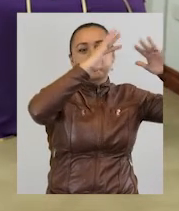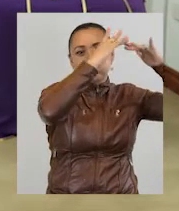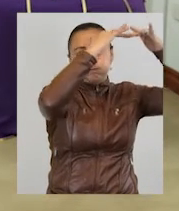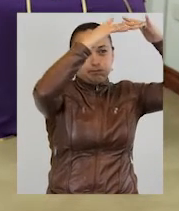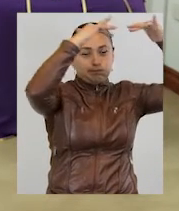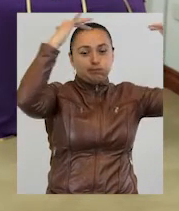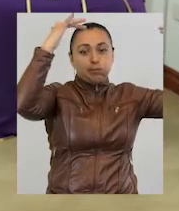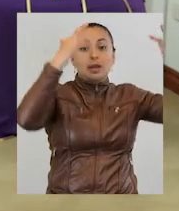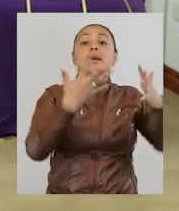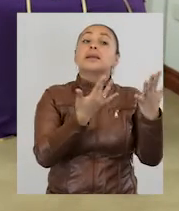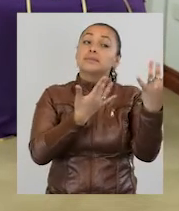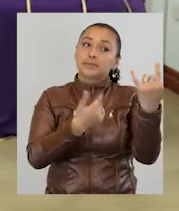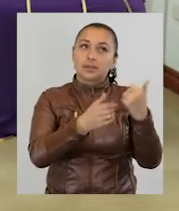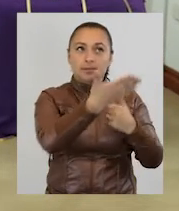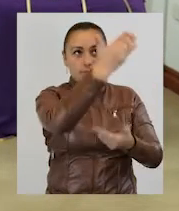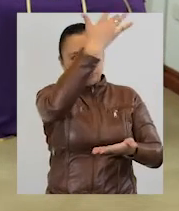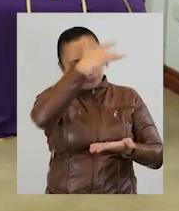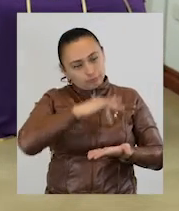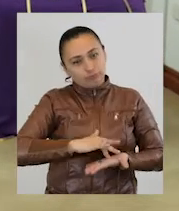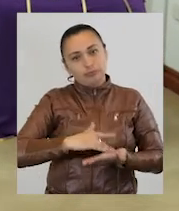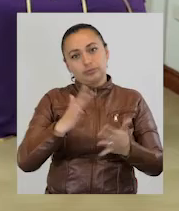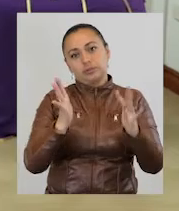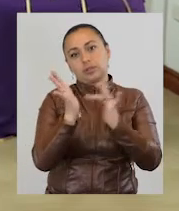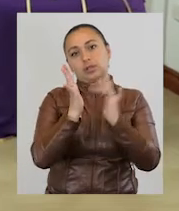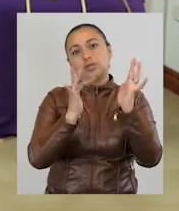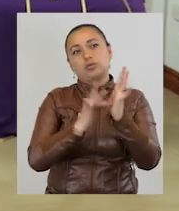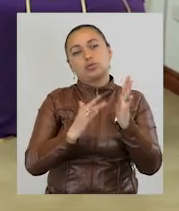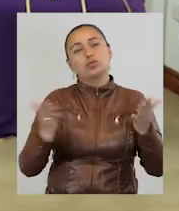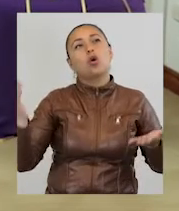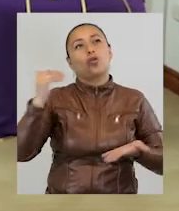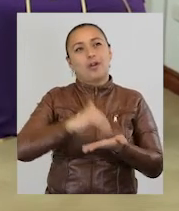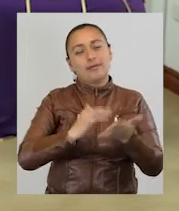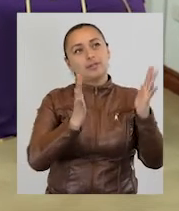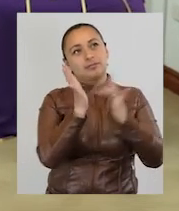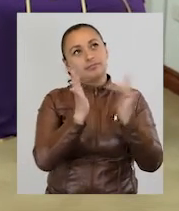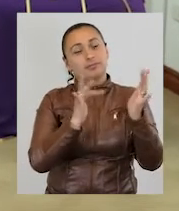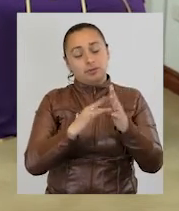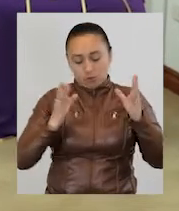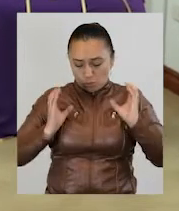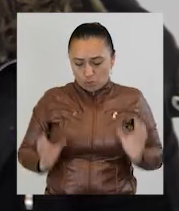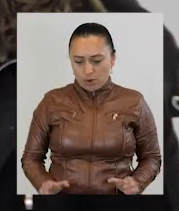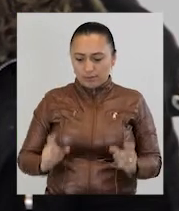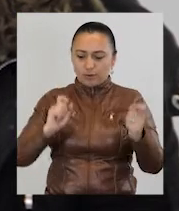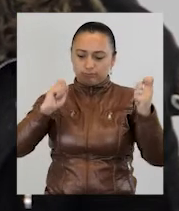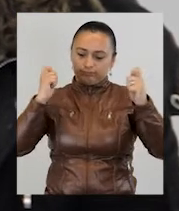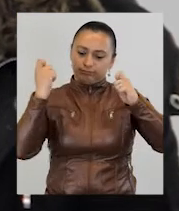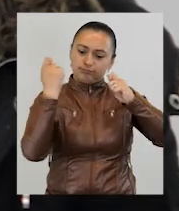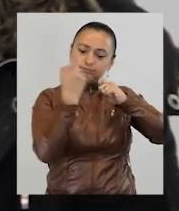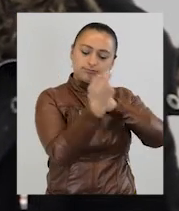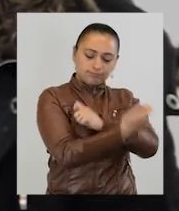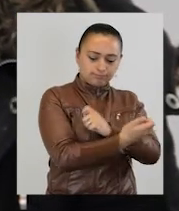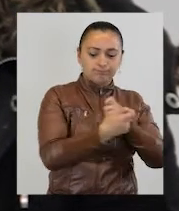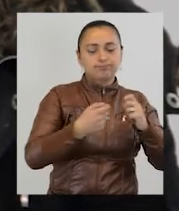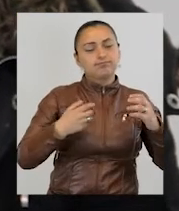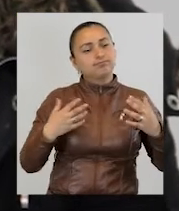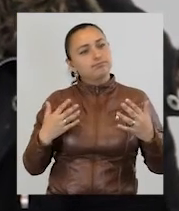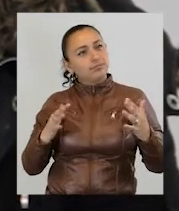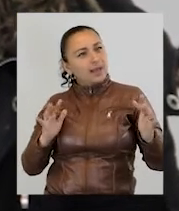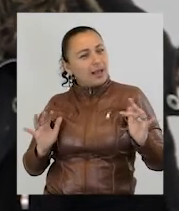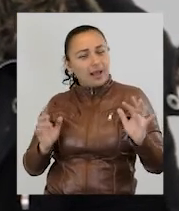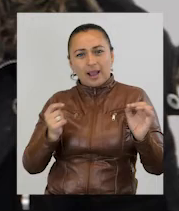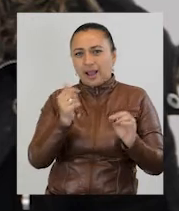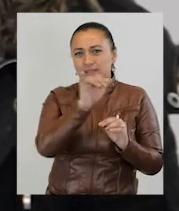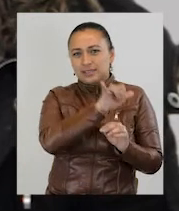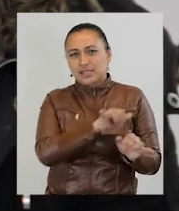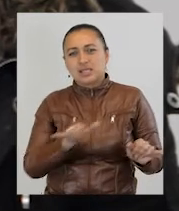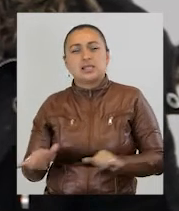donde esperamos que venga nuestro Salvador Jesucristo. Él transformará nuestro cuerpo como miserable de un cuerpo glorioso, semejante